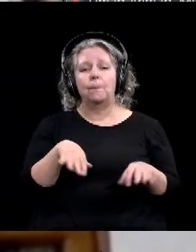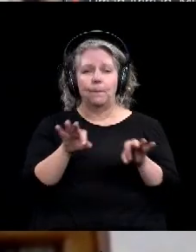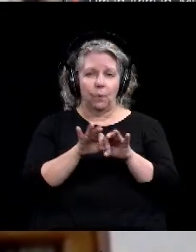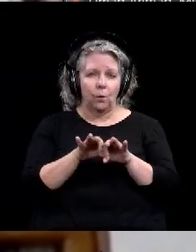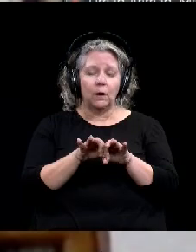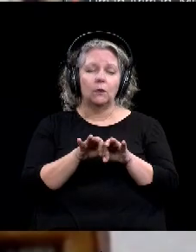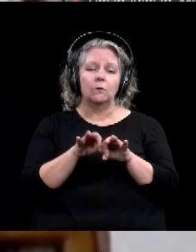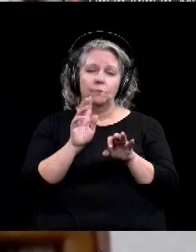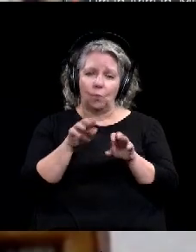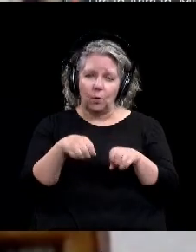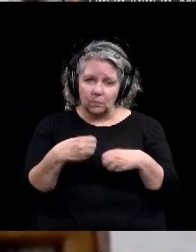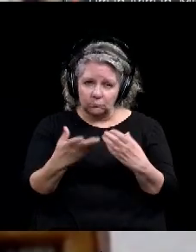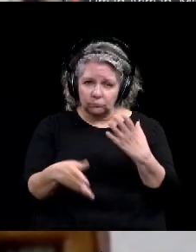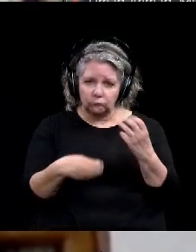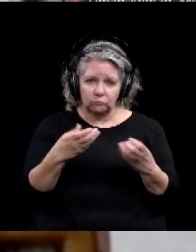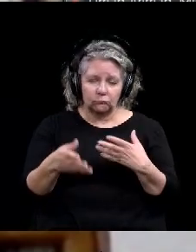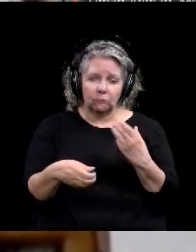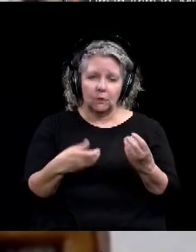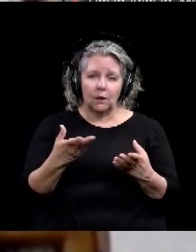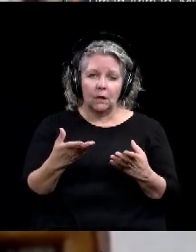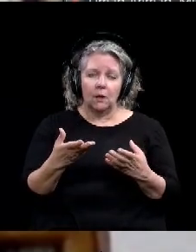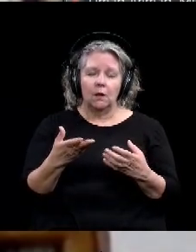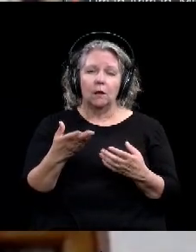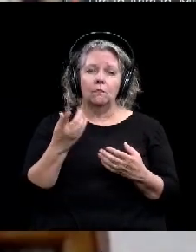las personas que están